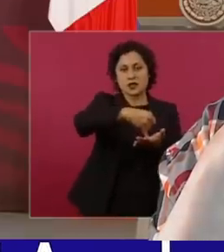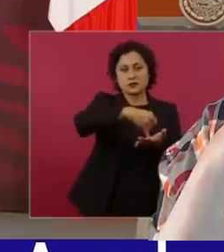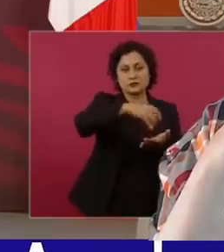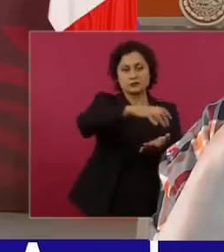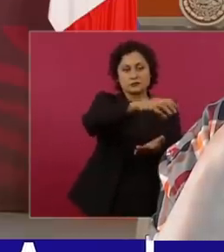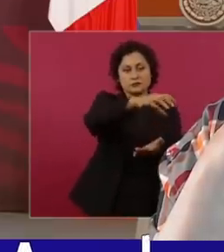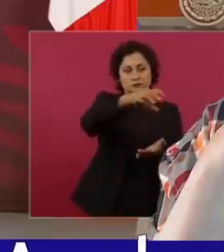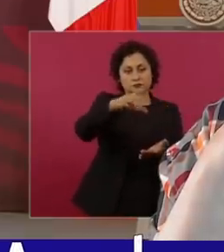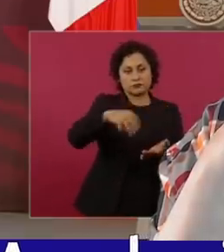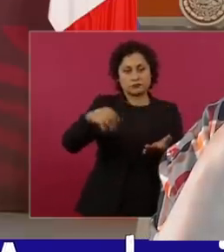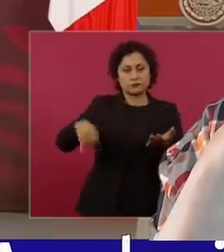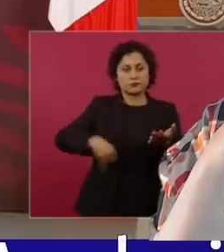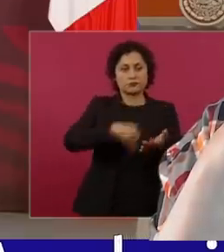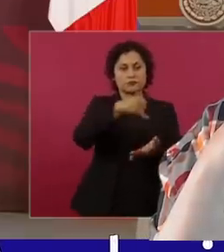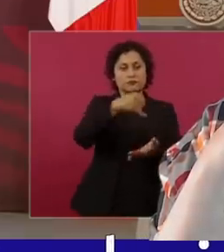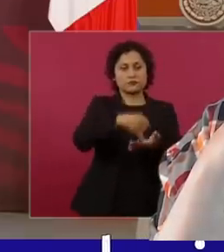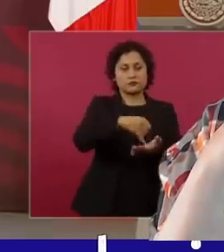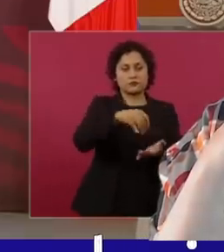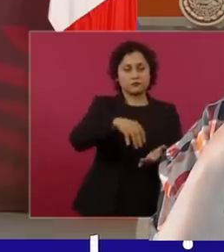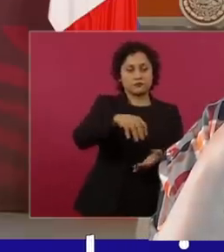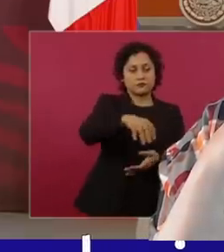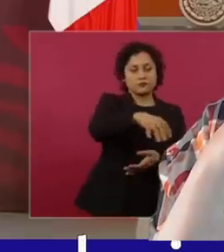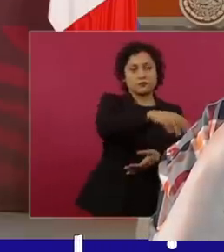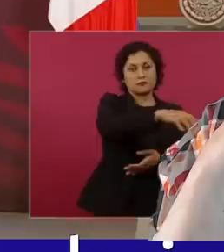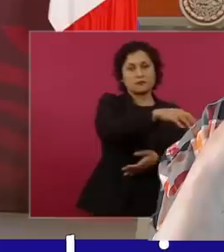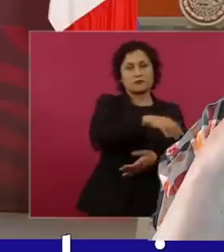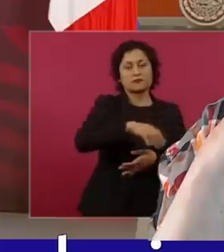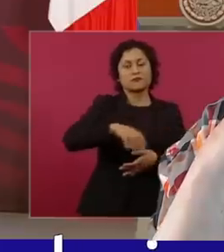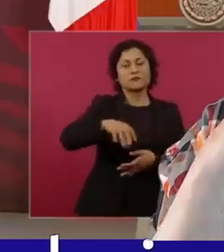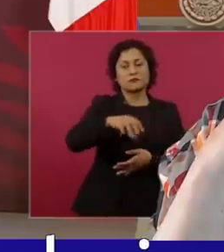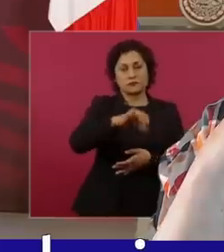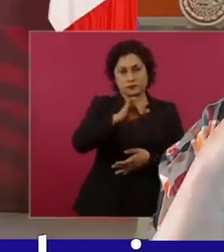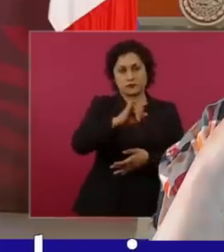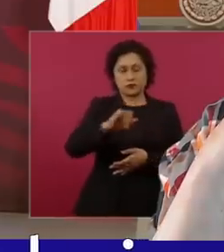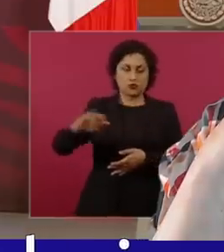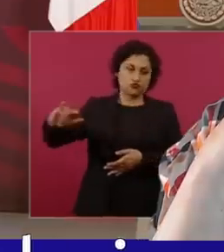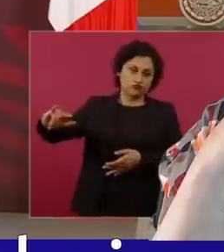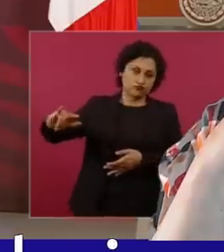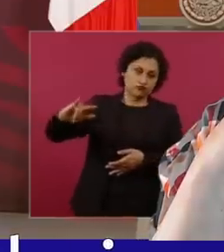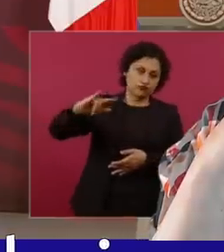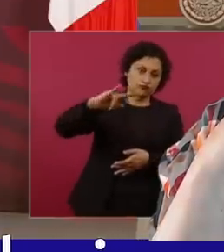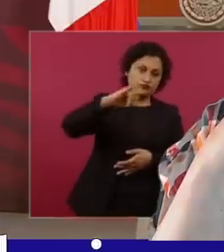acá, Galápagos. Sí, Galápagos.